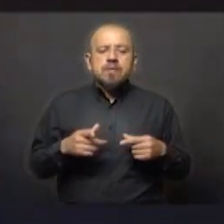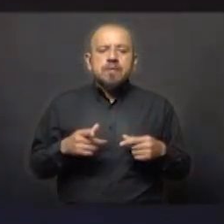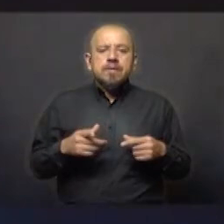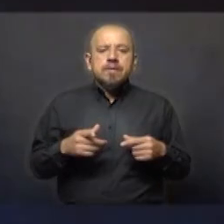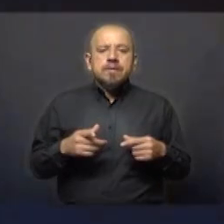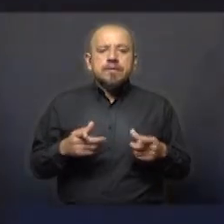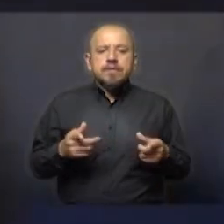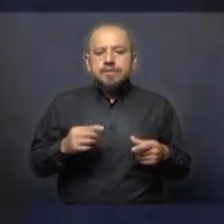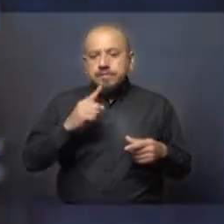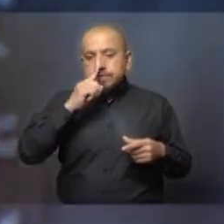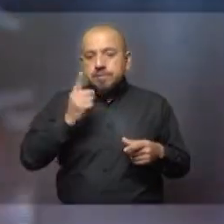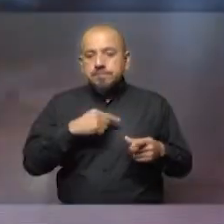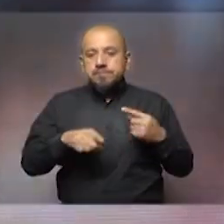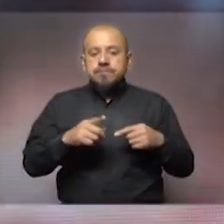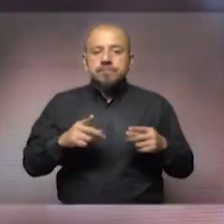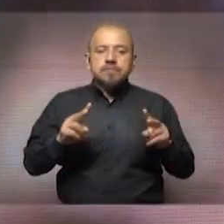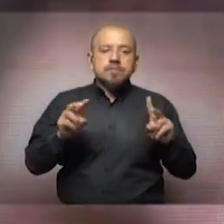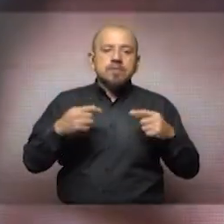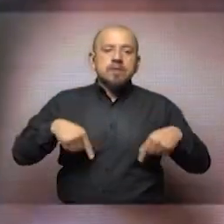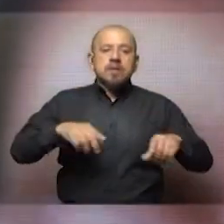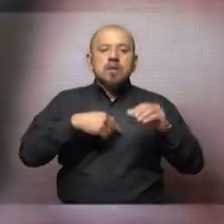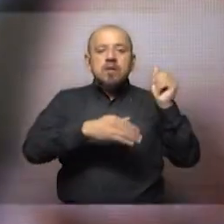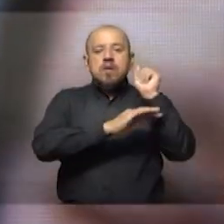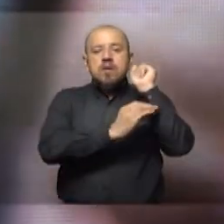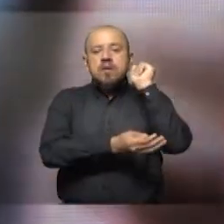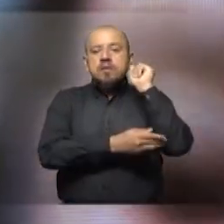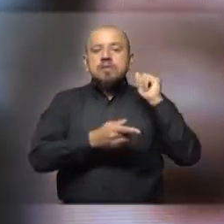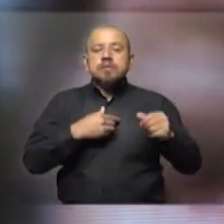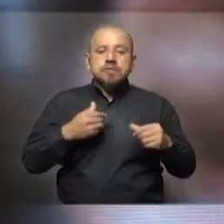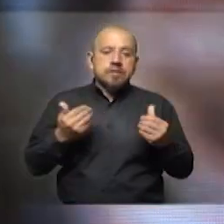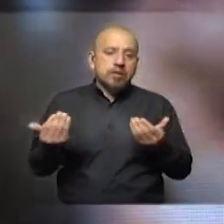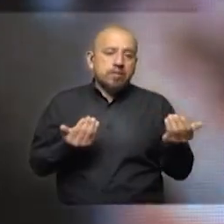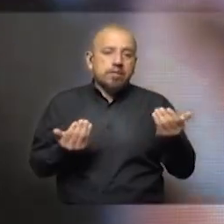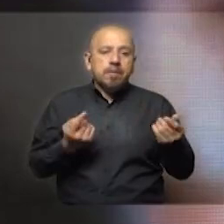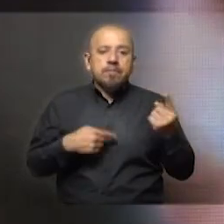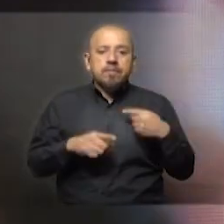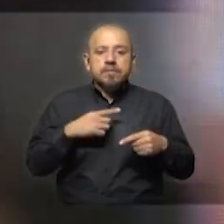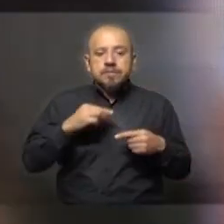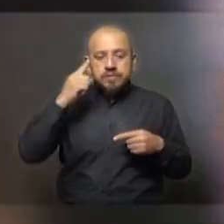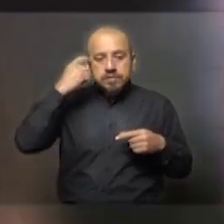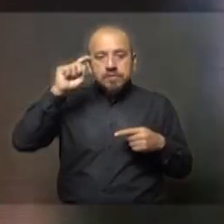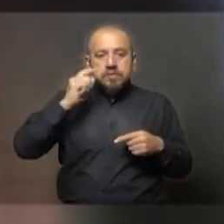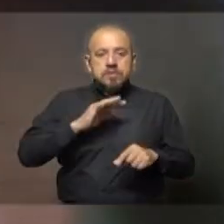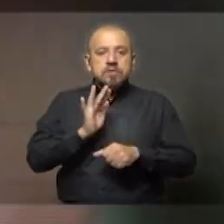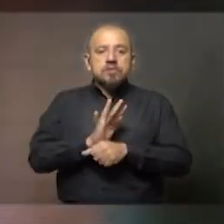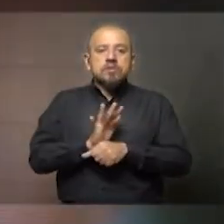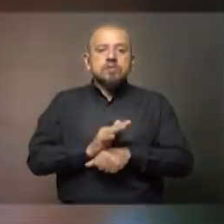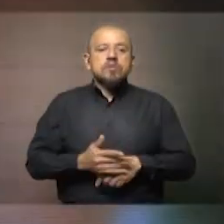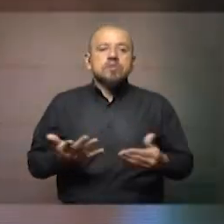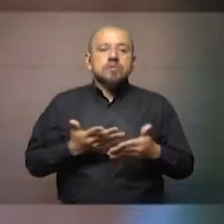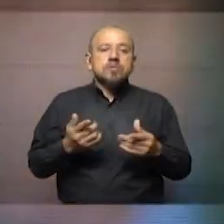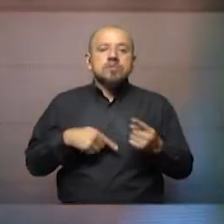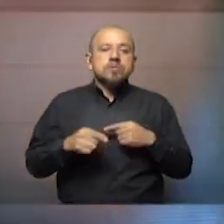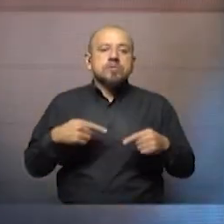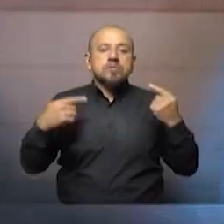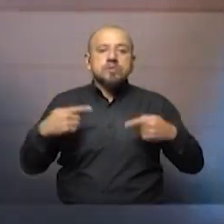rápidamente al ámbito de lo reproductivo de la procreación no este Pero bueno la dimensión de lo biológico actualmente está muy